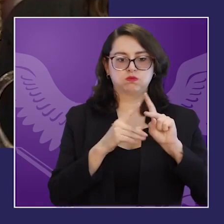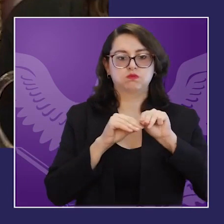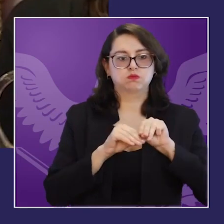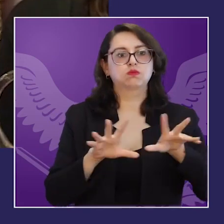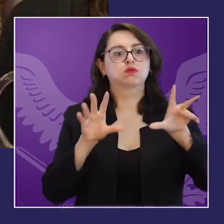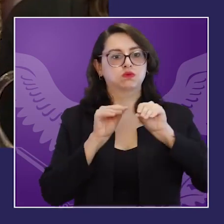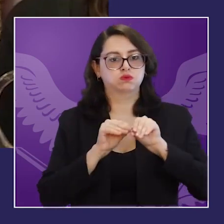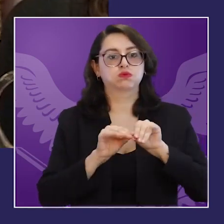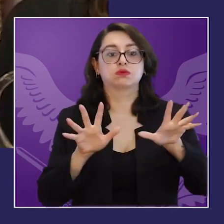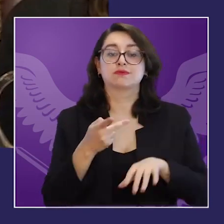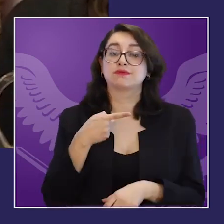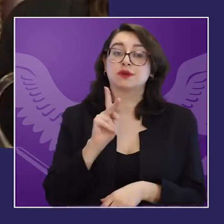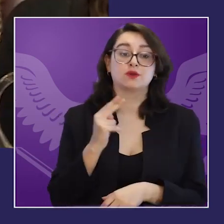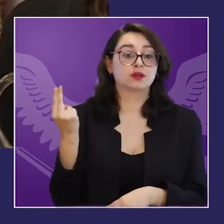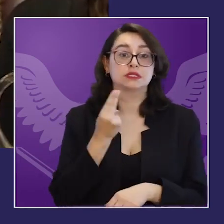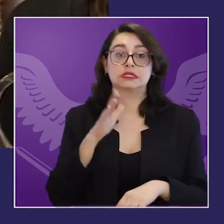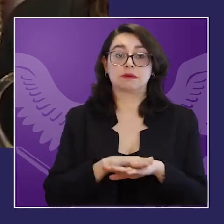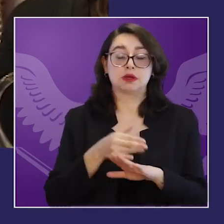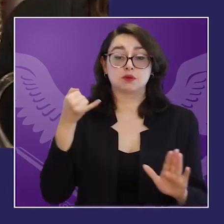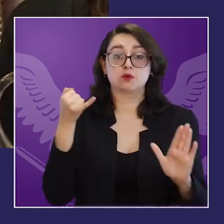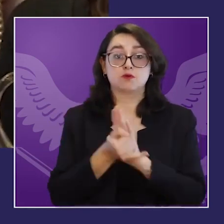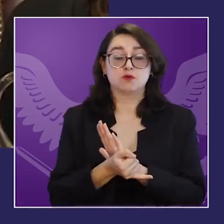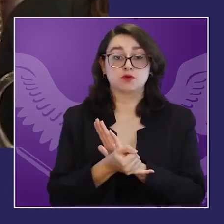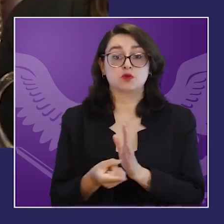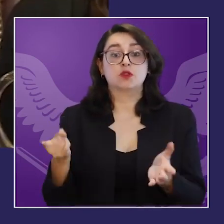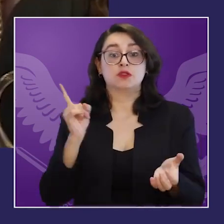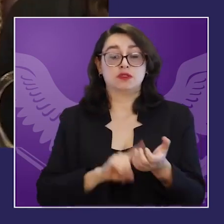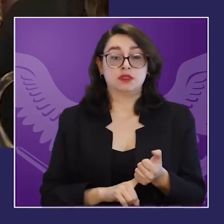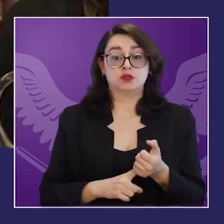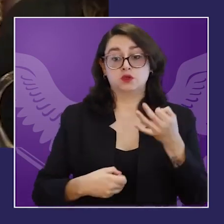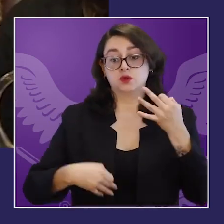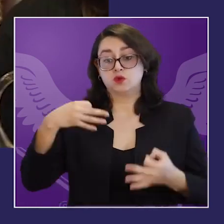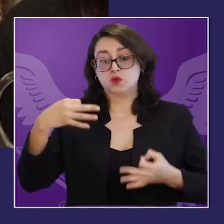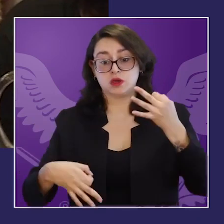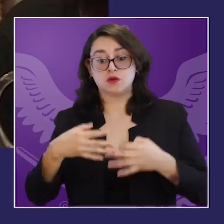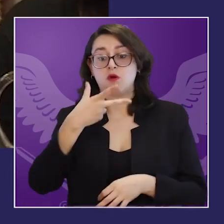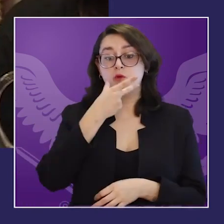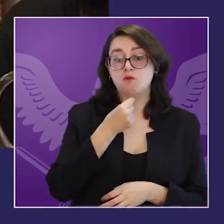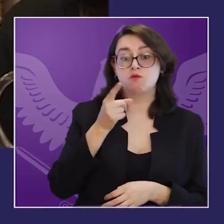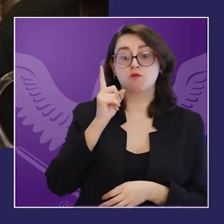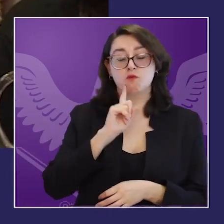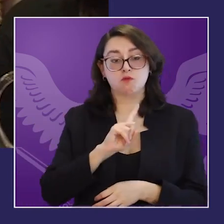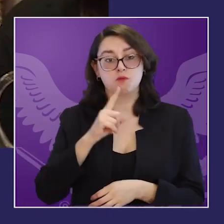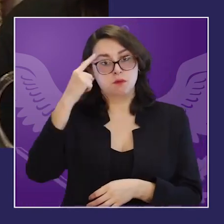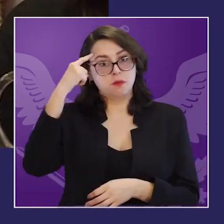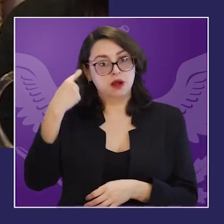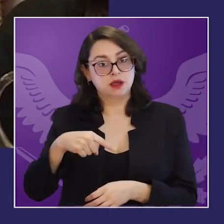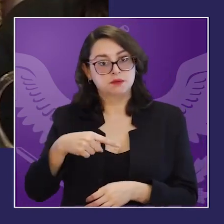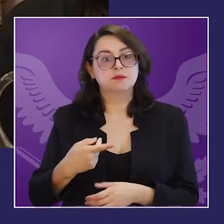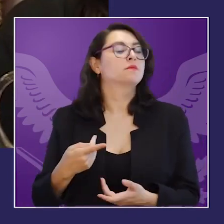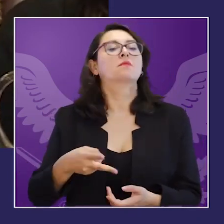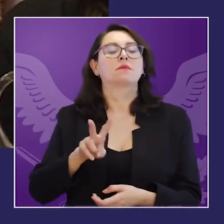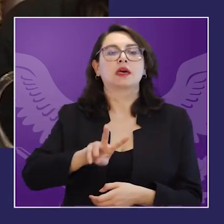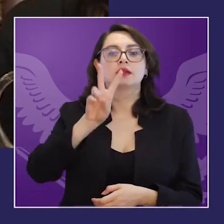en la capacidad del Poder Judicial, incluidos jueces y juezas, para una correcta carátula de los casos de